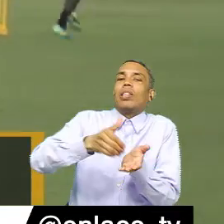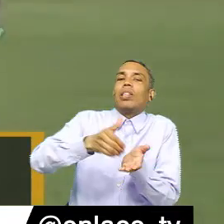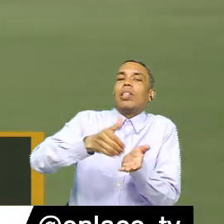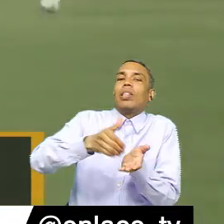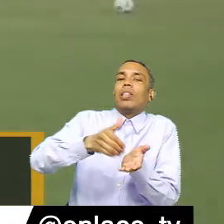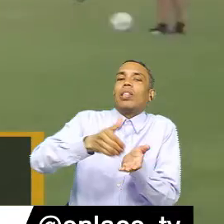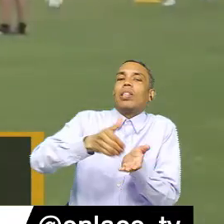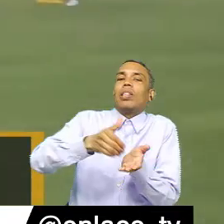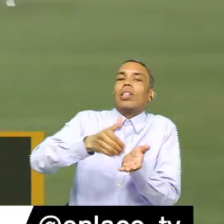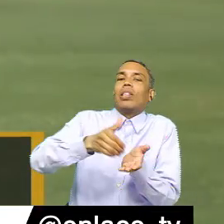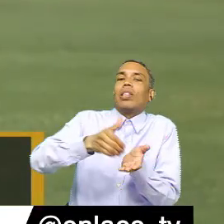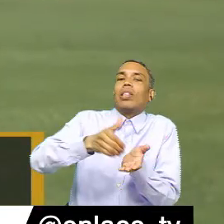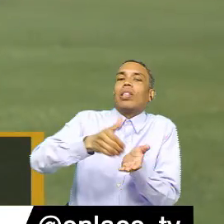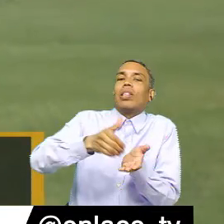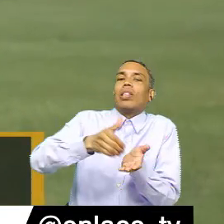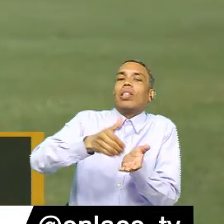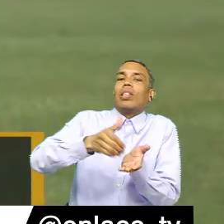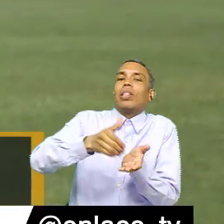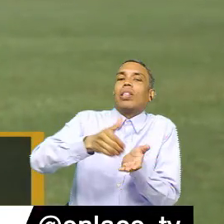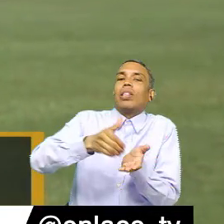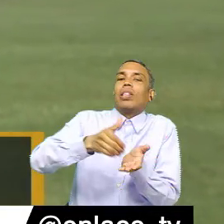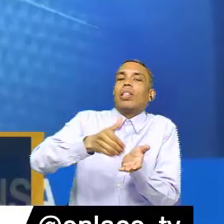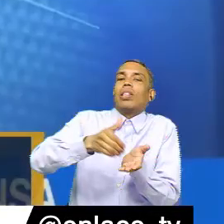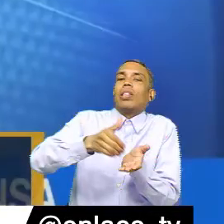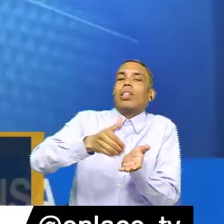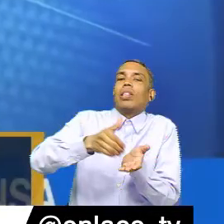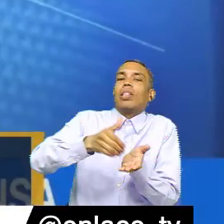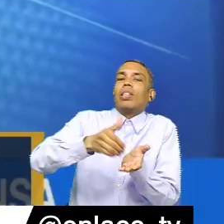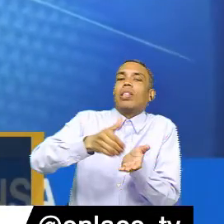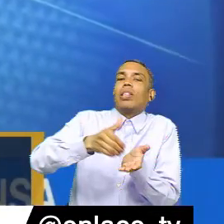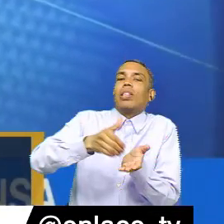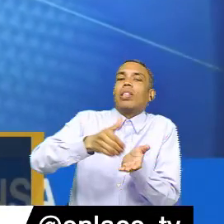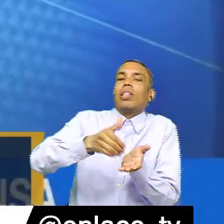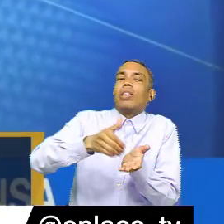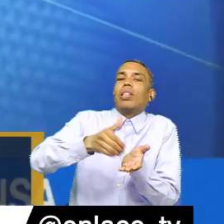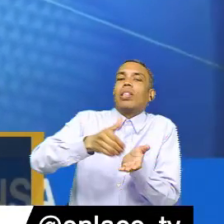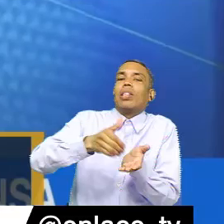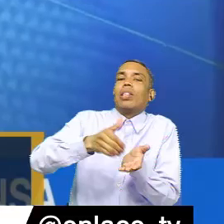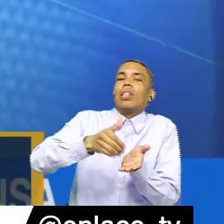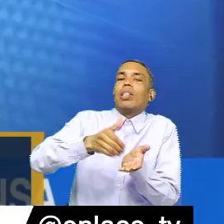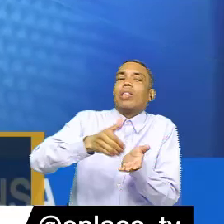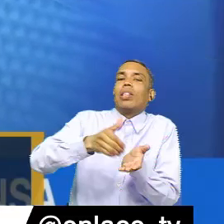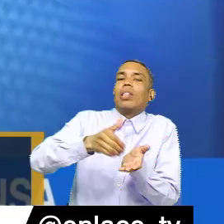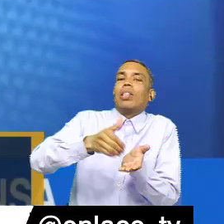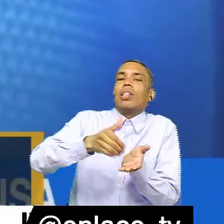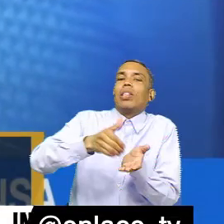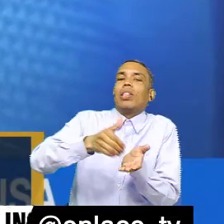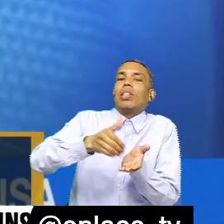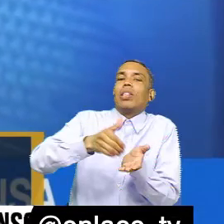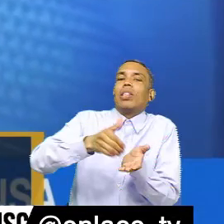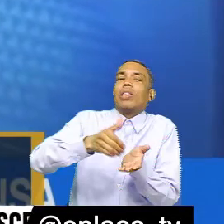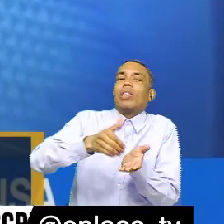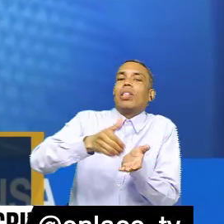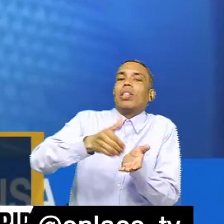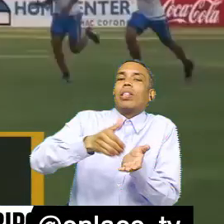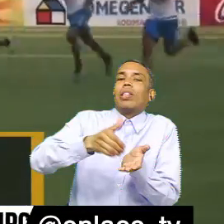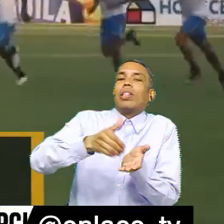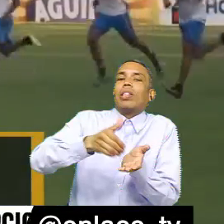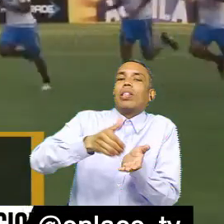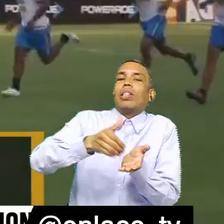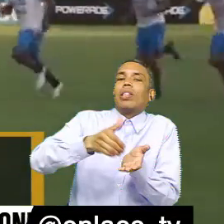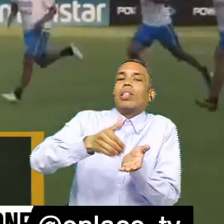es una es un jugador que ha dejado su sitio dentro de la selección que se ganó el respeto